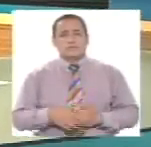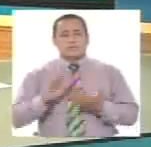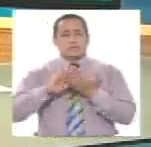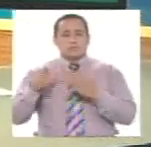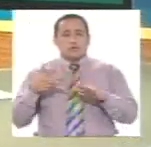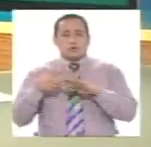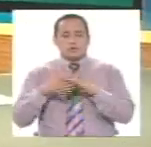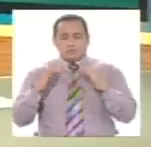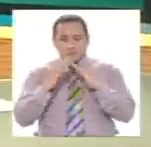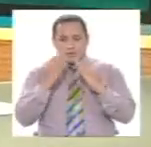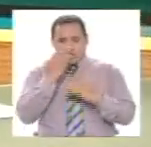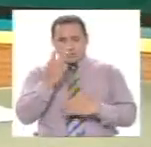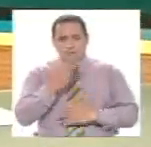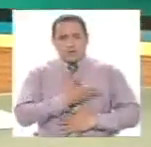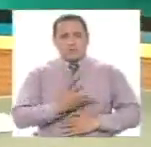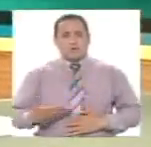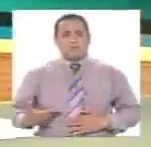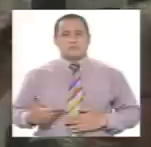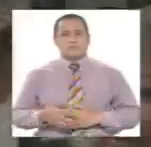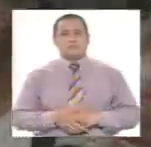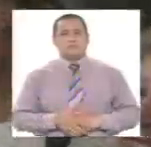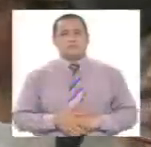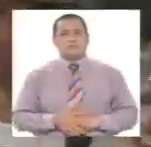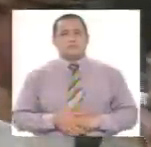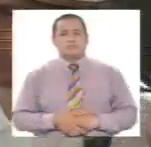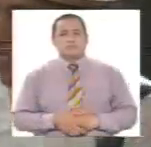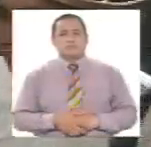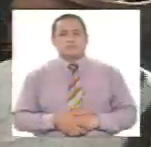Volvemos en vivo a Palacio de Gobierno.